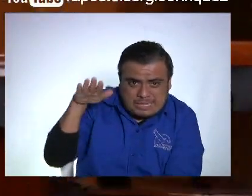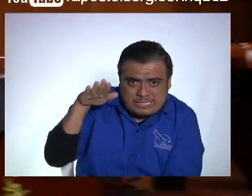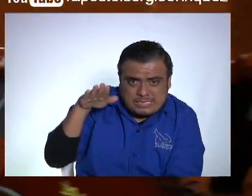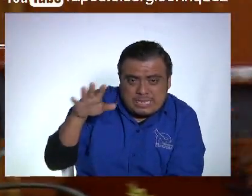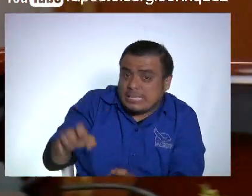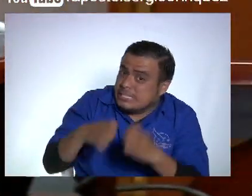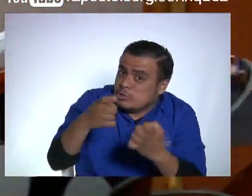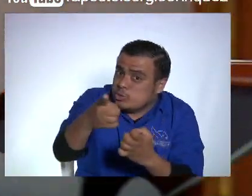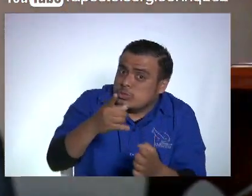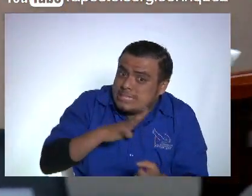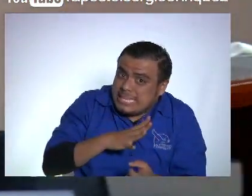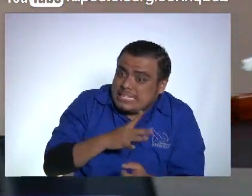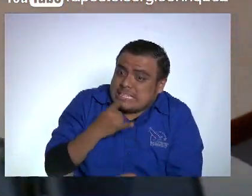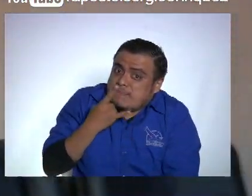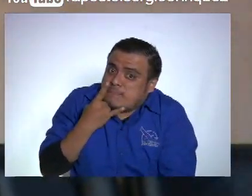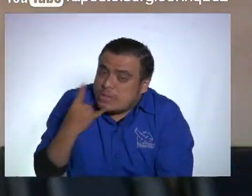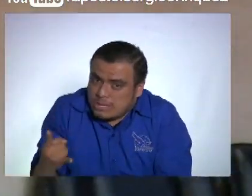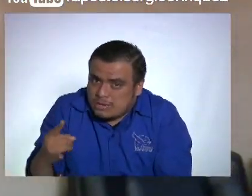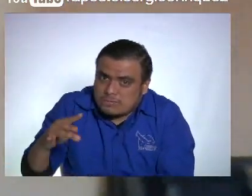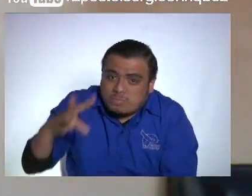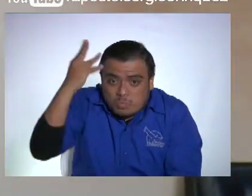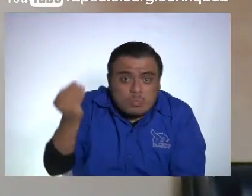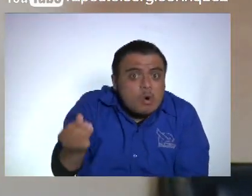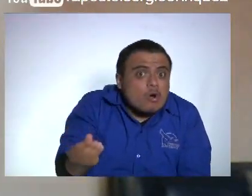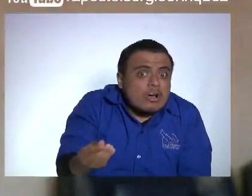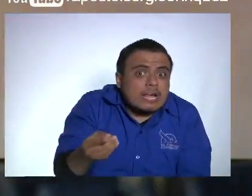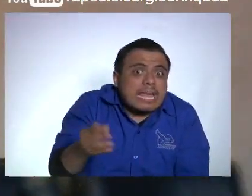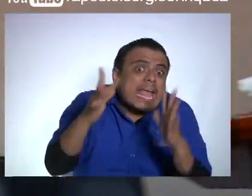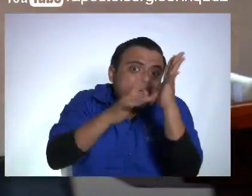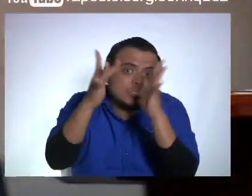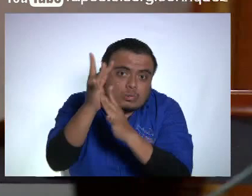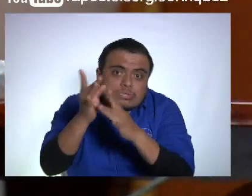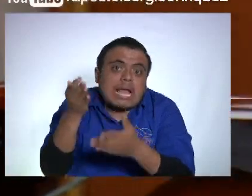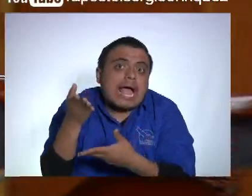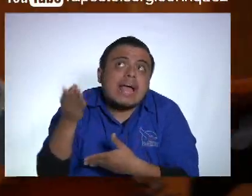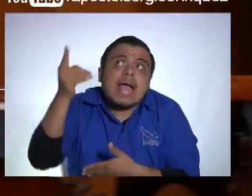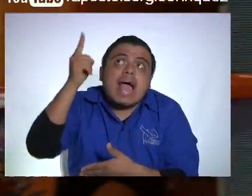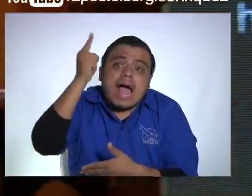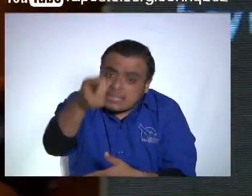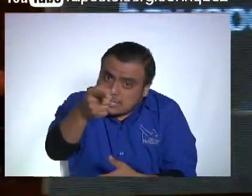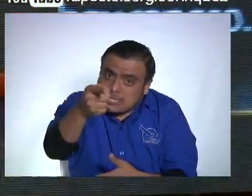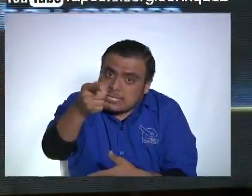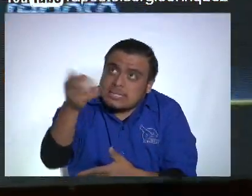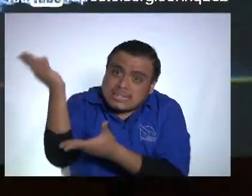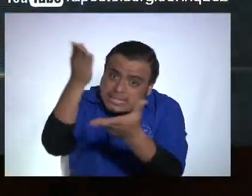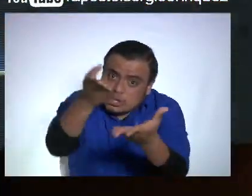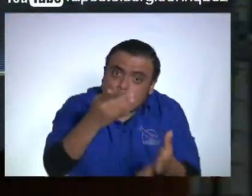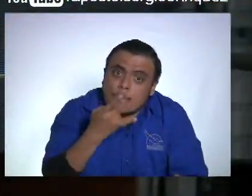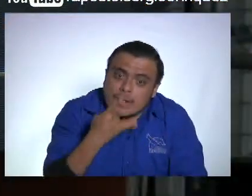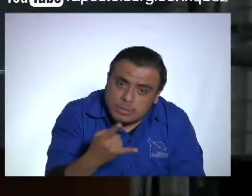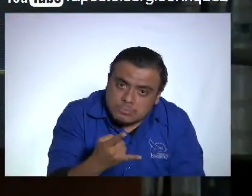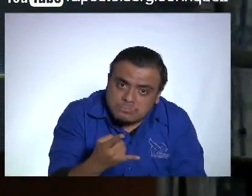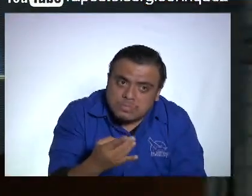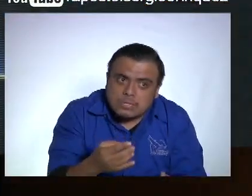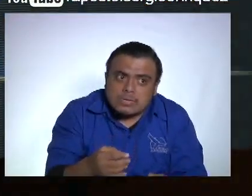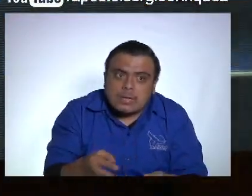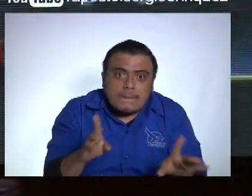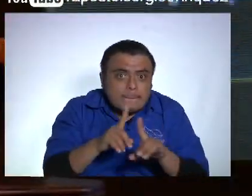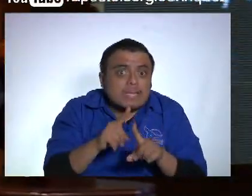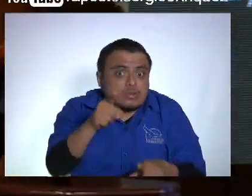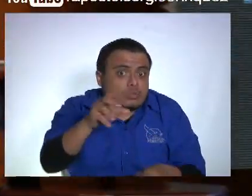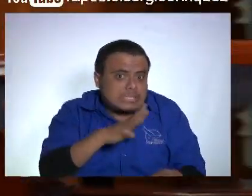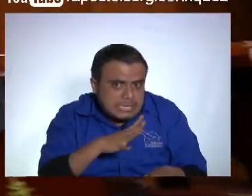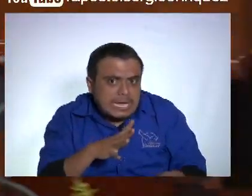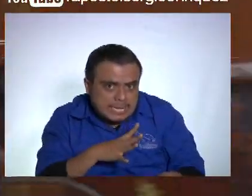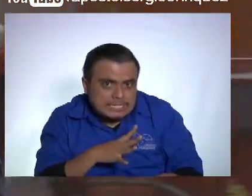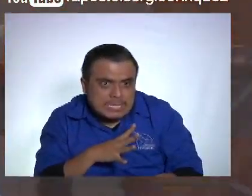Hace 2000 años te perdonaron, hermano y amigo, que estás en este lugar. Y tú no puedes perdonar a tu papá, y tú no puedes perdonar